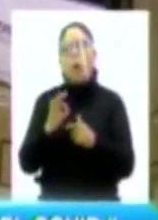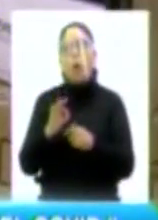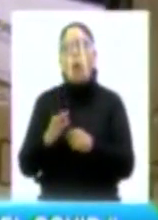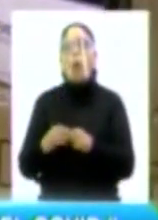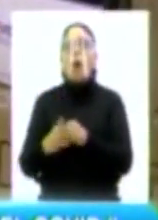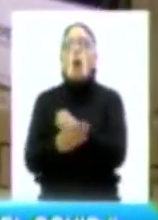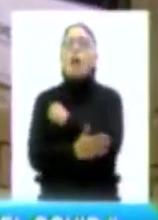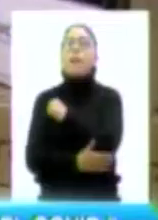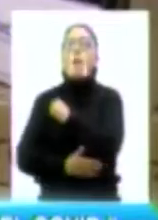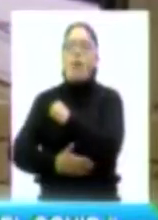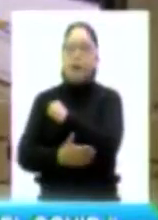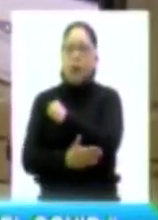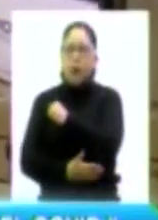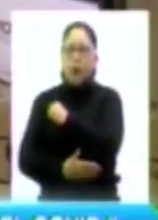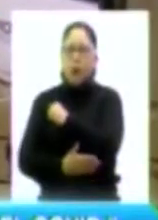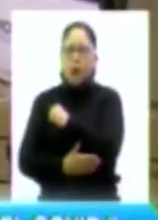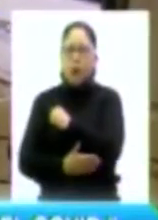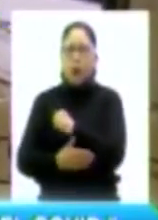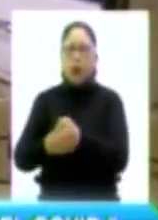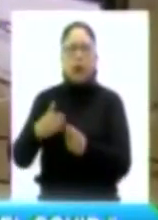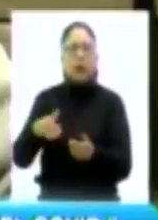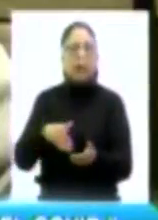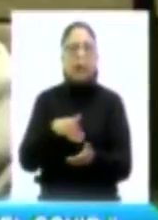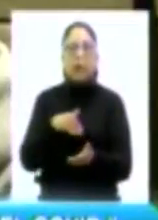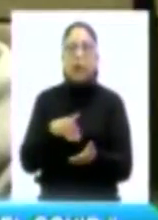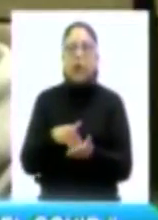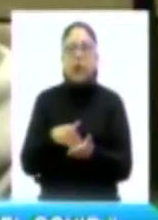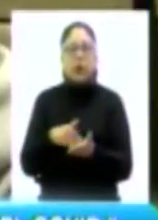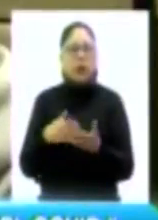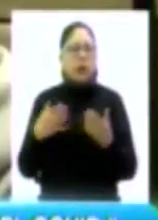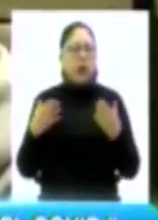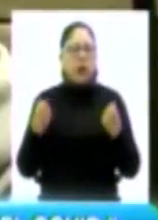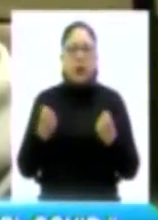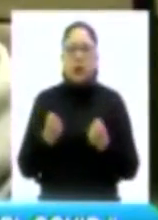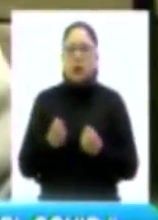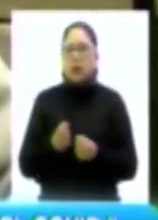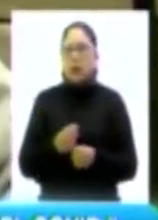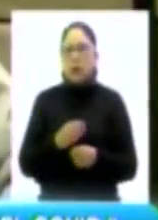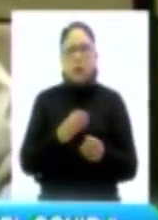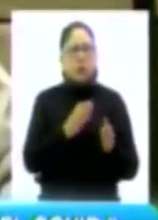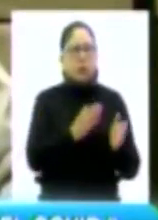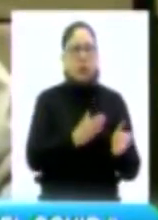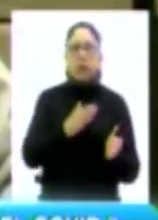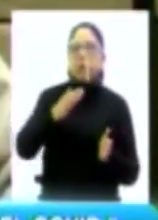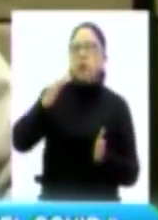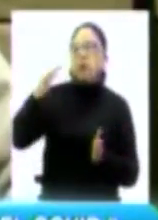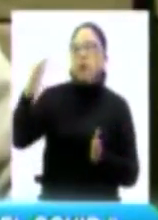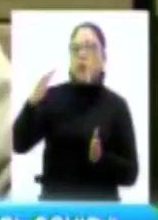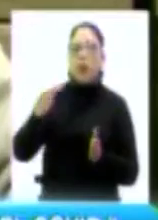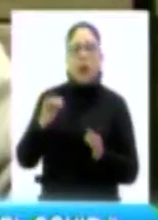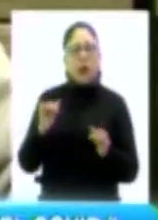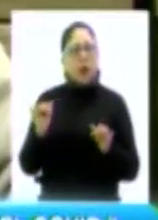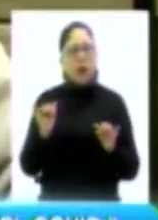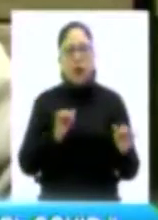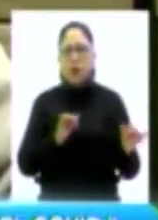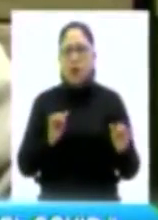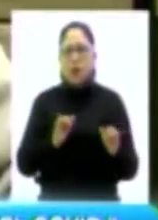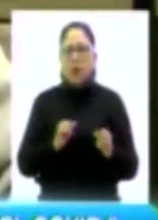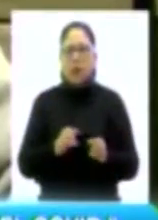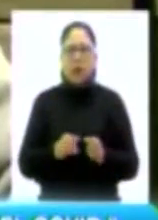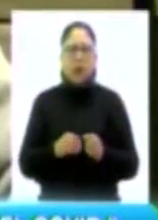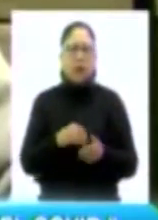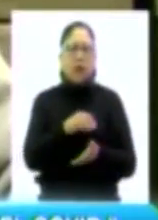una sencilla y pobre post sanitaria. No requiere ningún